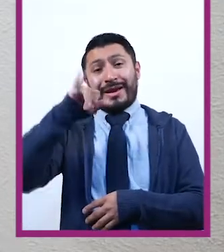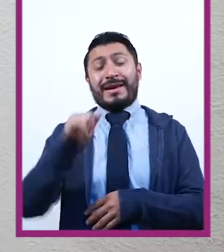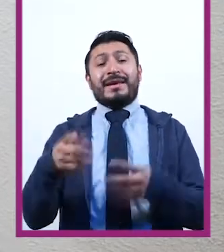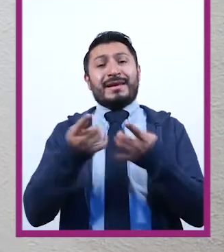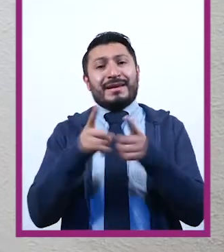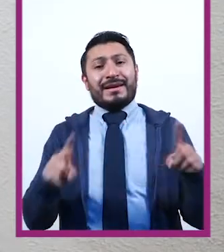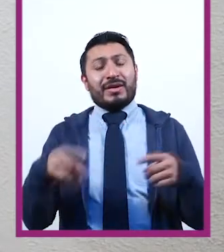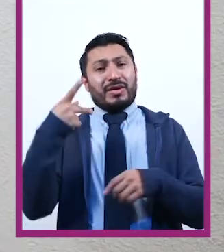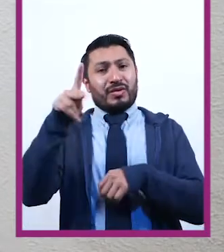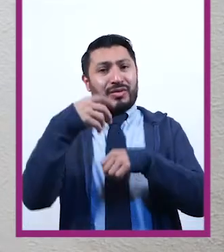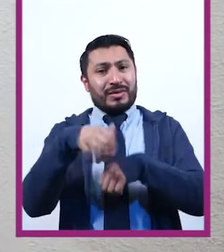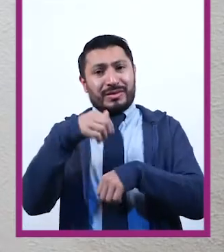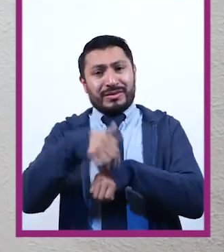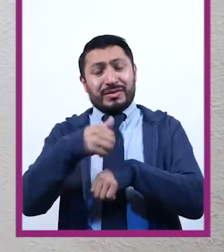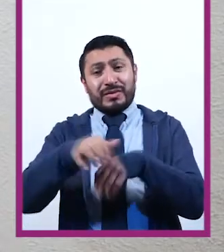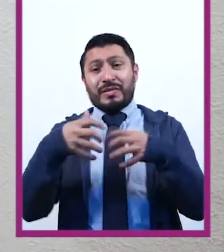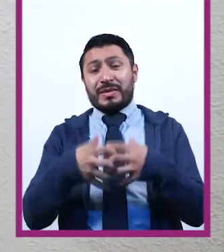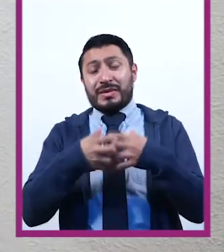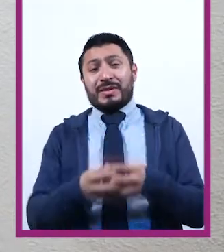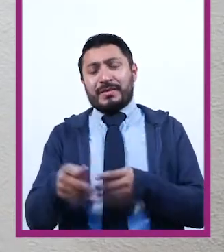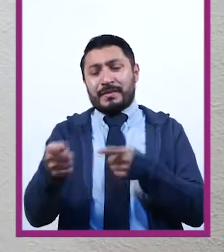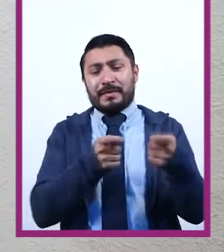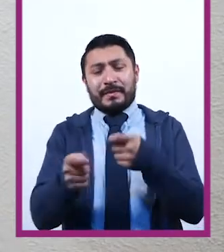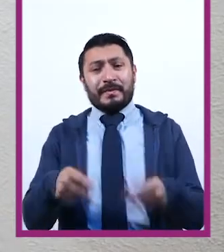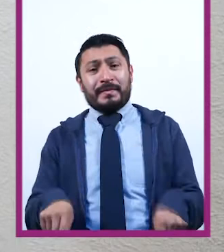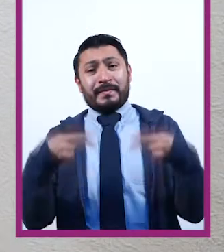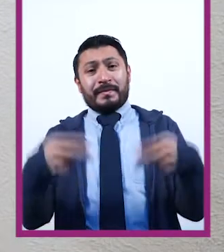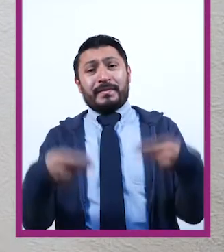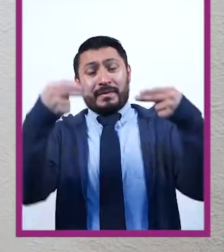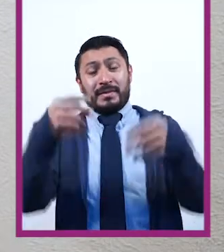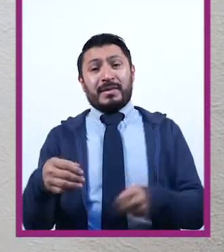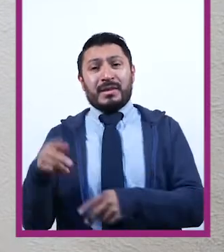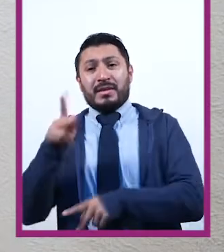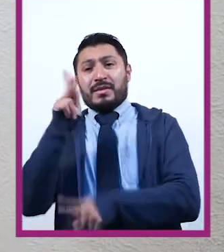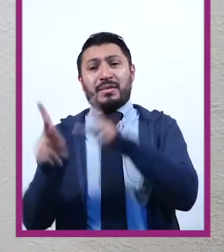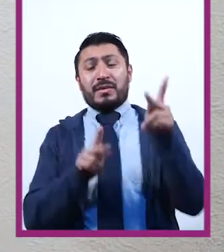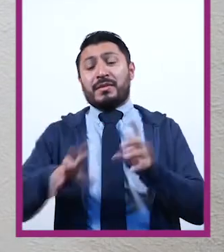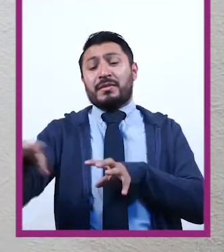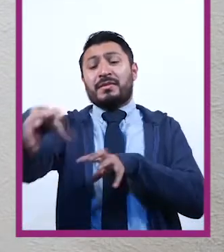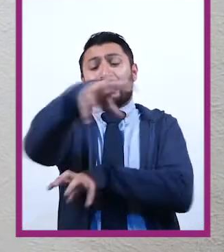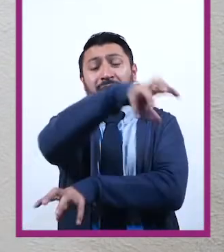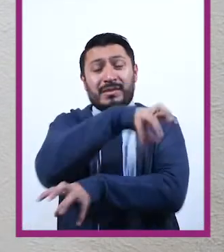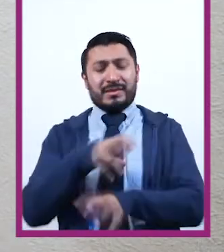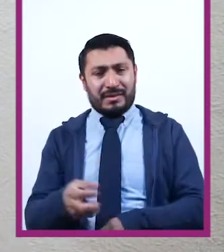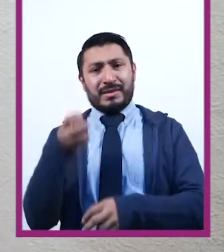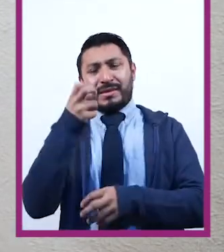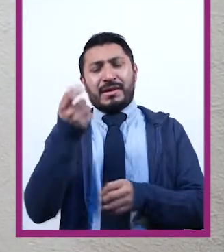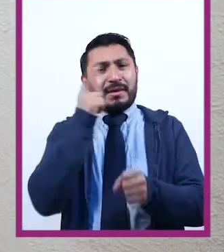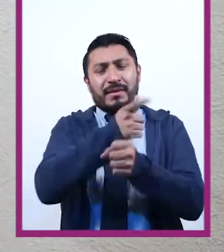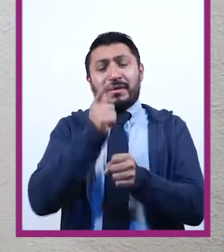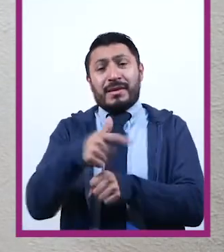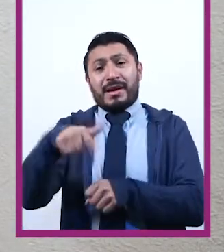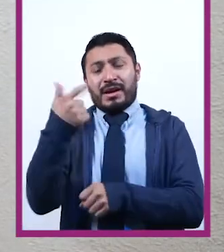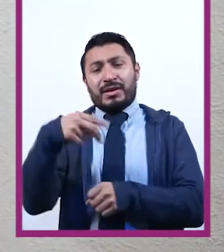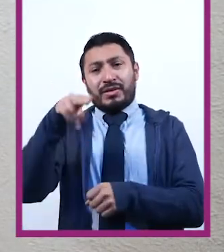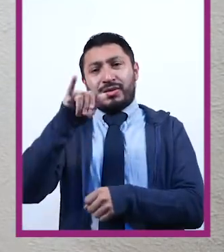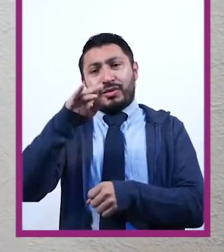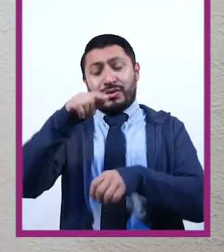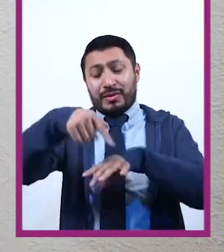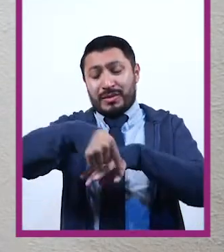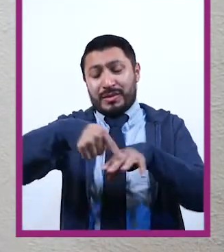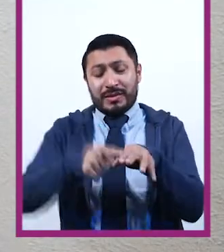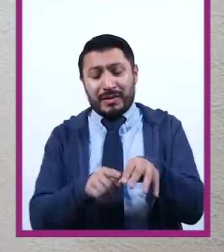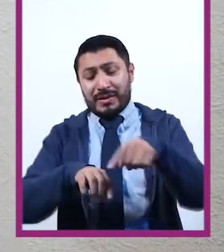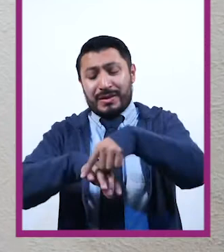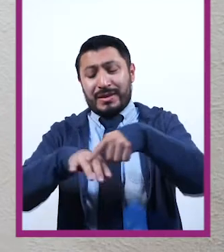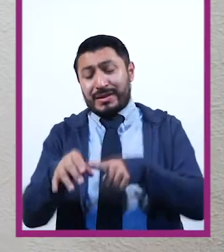que desarrollar su propio sistema numérico, que les ayudó a controlar el comercio que establecieron con los pueblos vecinos, a partir de encontrar los 12